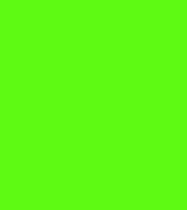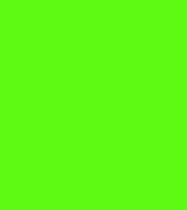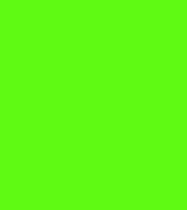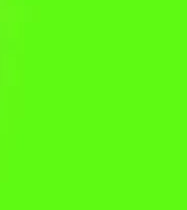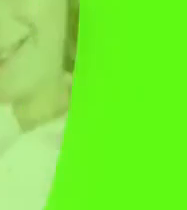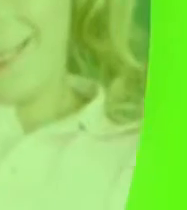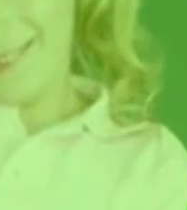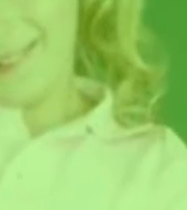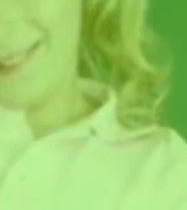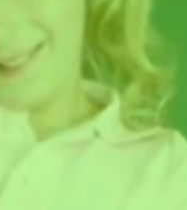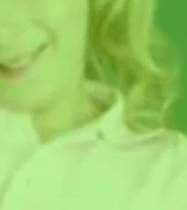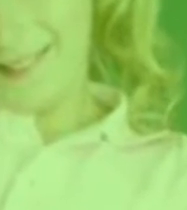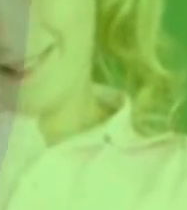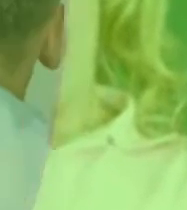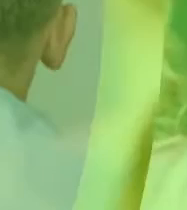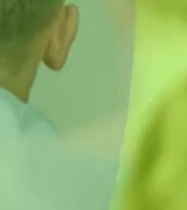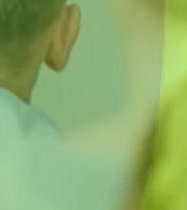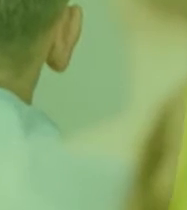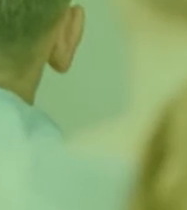sí